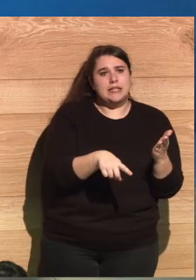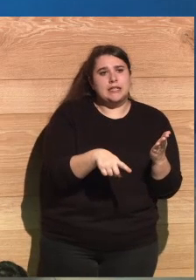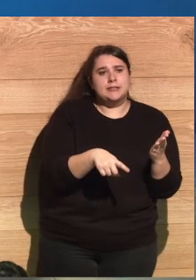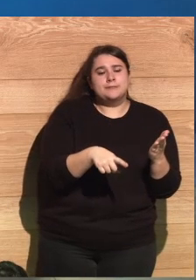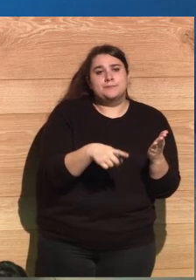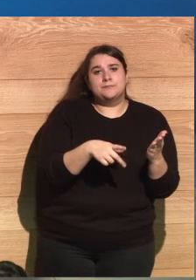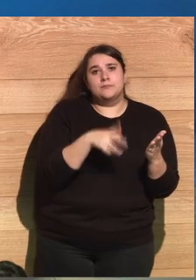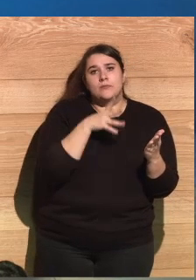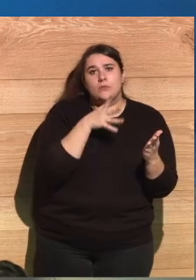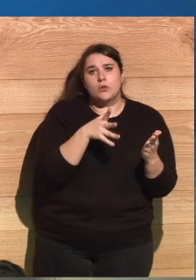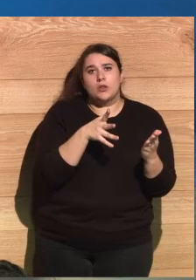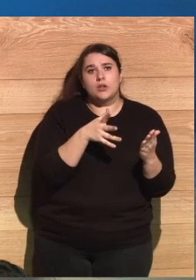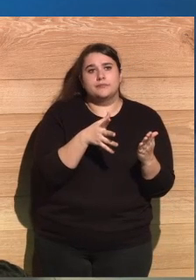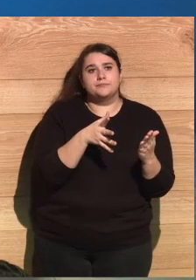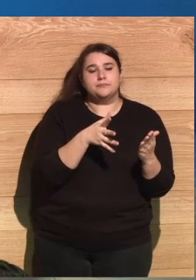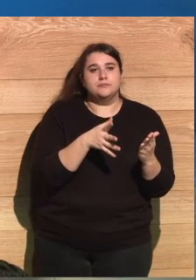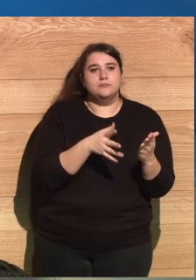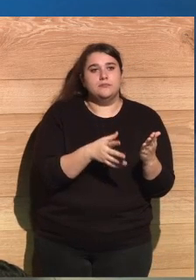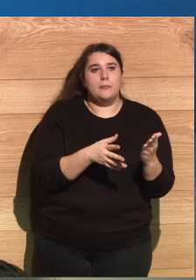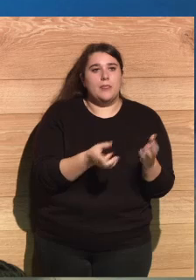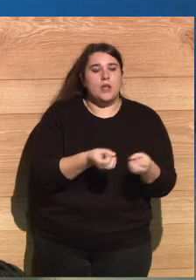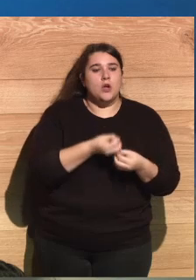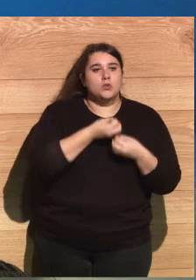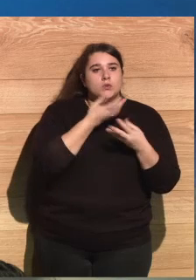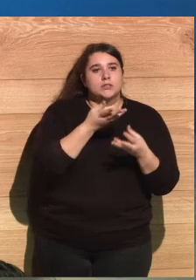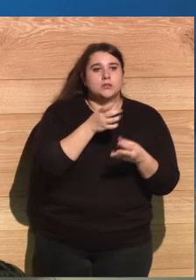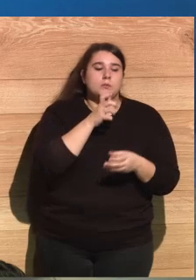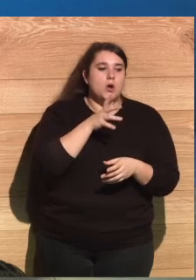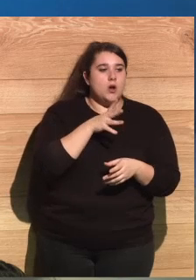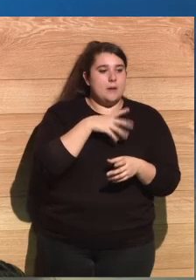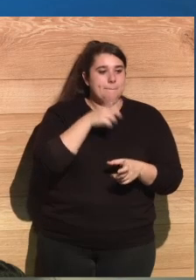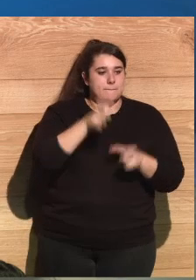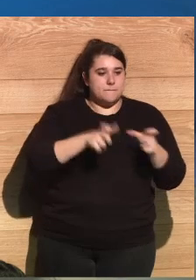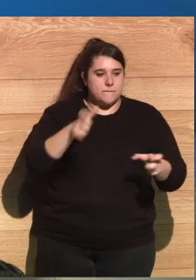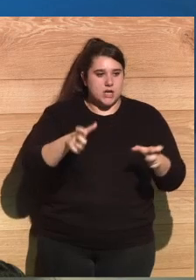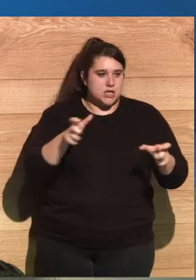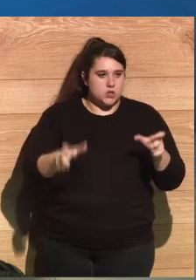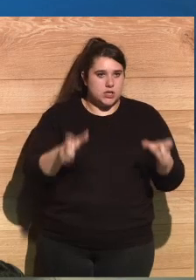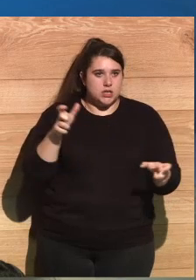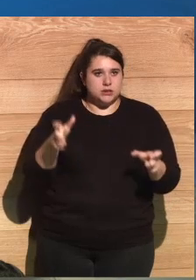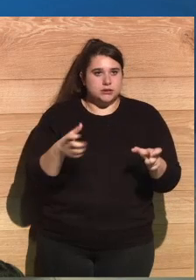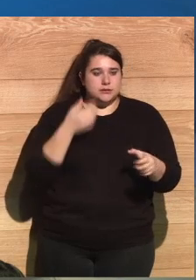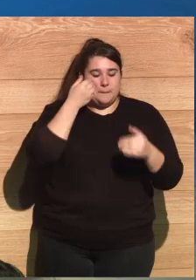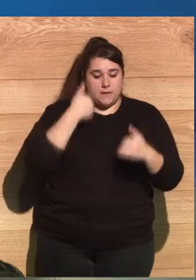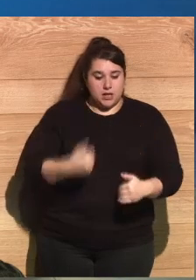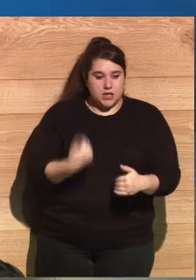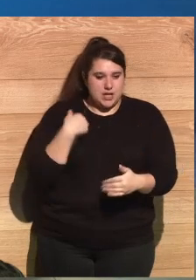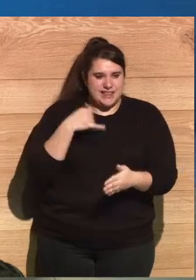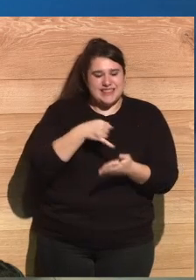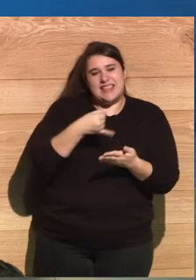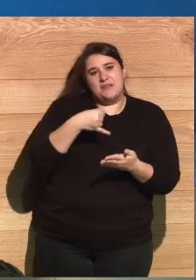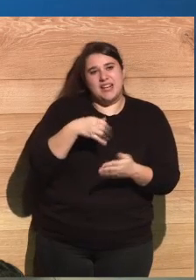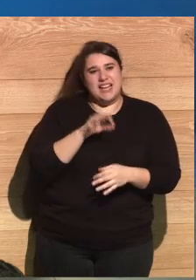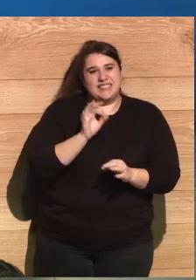es cómo cuenta ese disponer de seres humanos por definición frágiles,